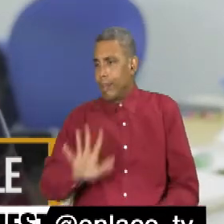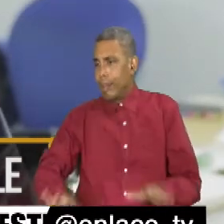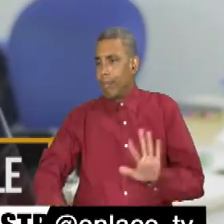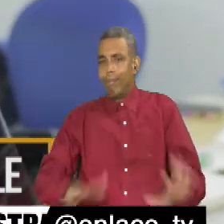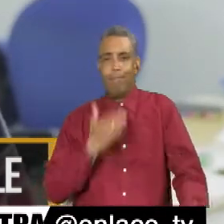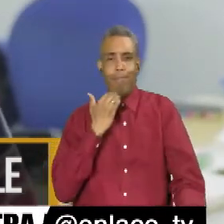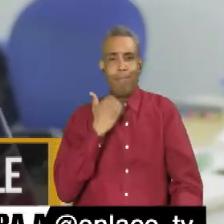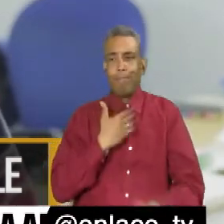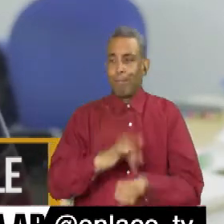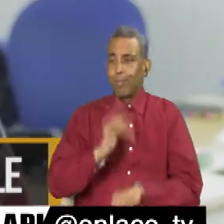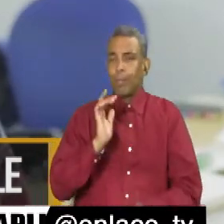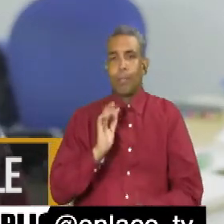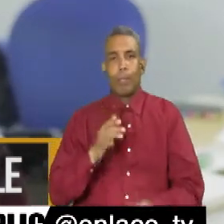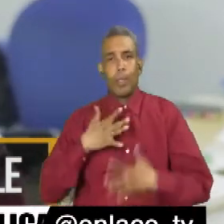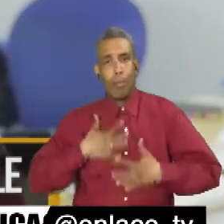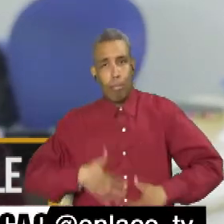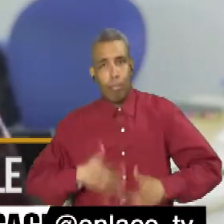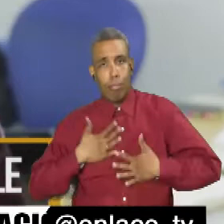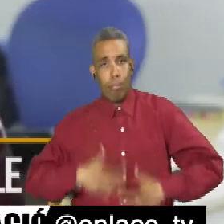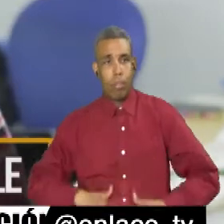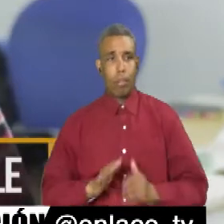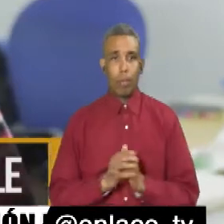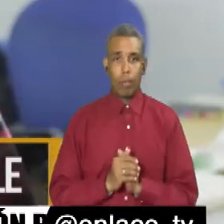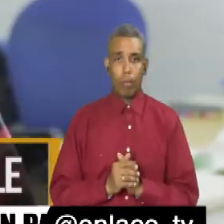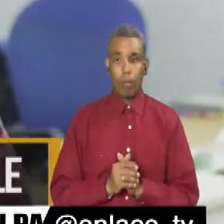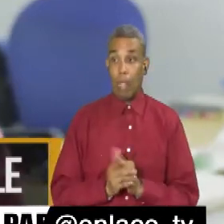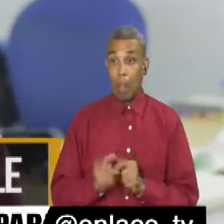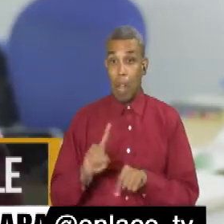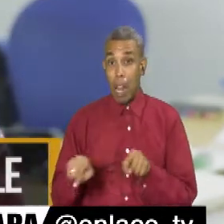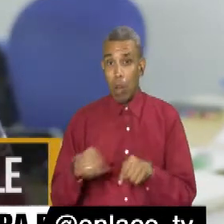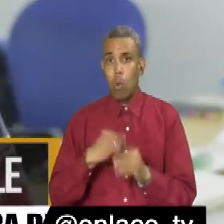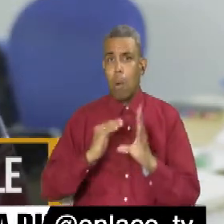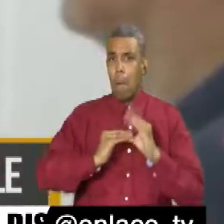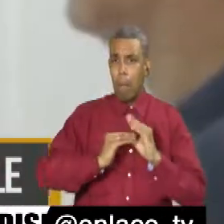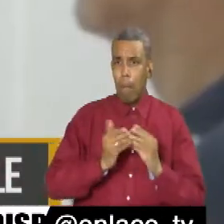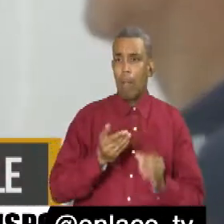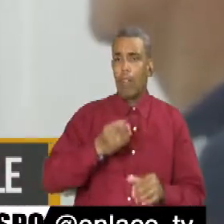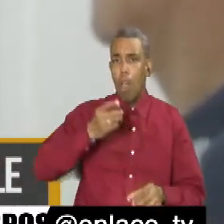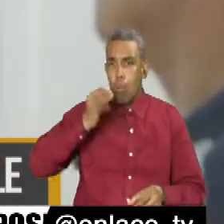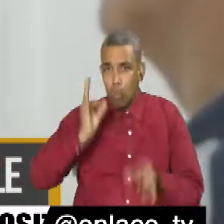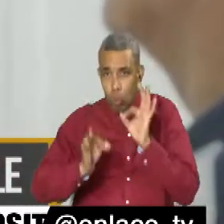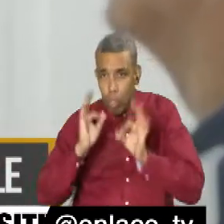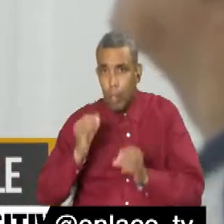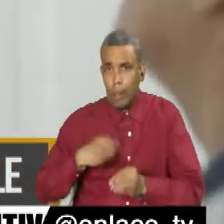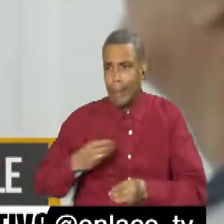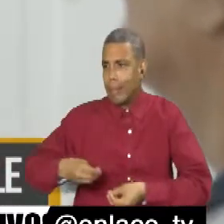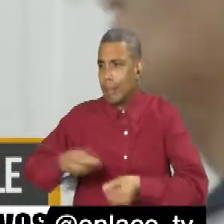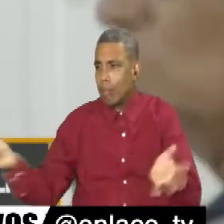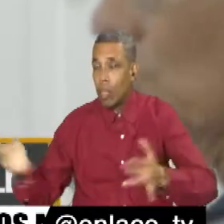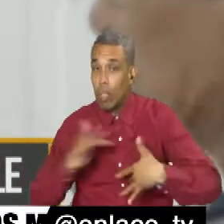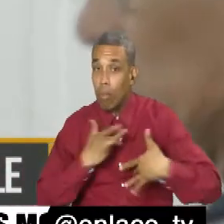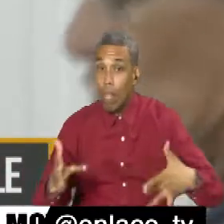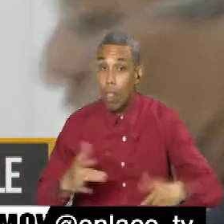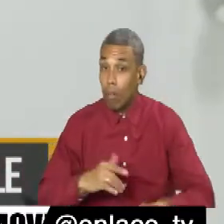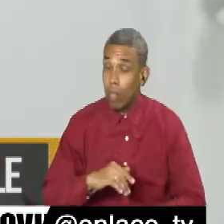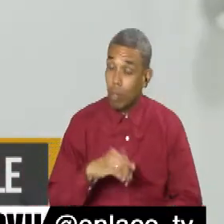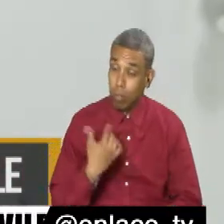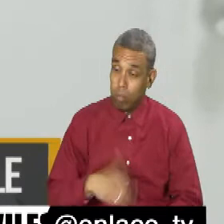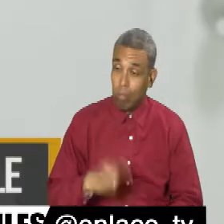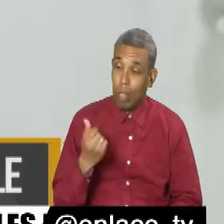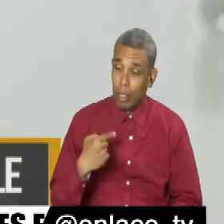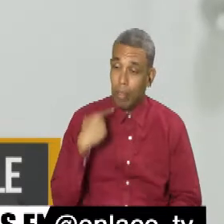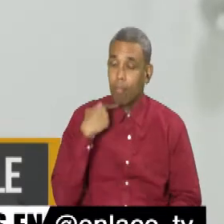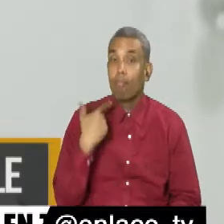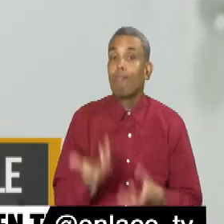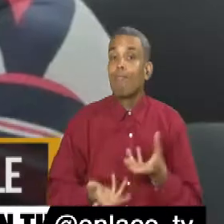entonces tengo que comprar también el mismo tinto, y eso me está dejando mucho, ya no tengo con qué pagarles un tinto a los abuelos. Por su parte, el señor personero municipal, Gustavo de la Osa